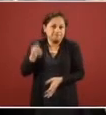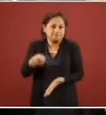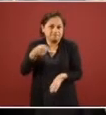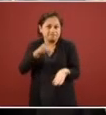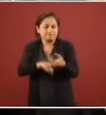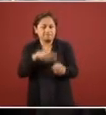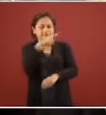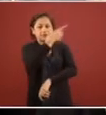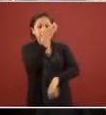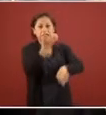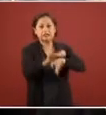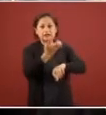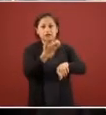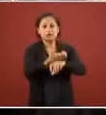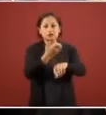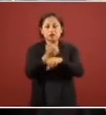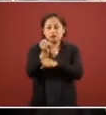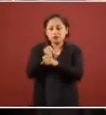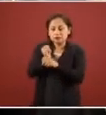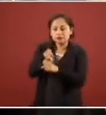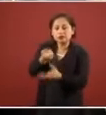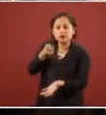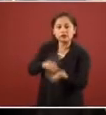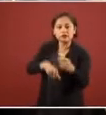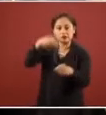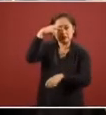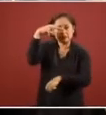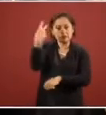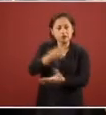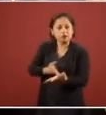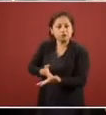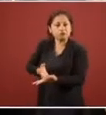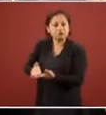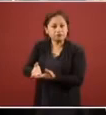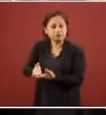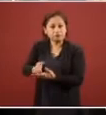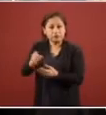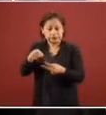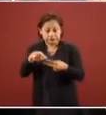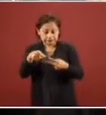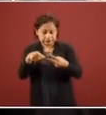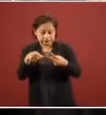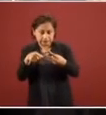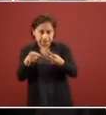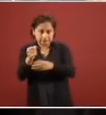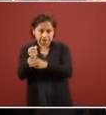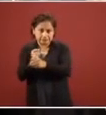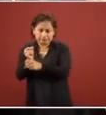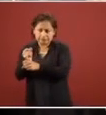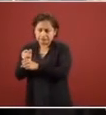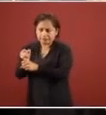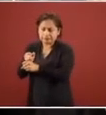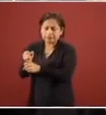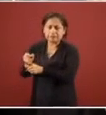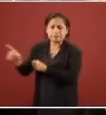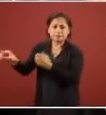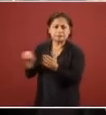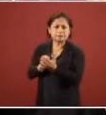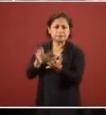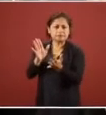país que revelaban todo eso. Es bastante lo que se revelaron en esos miles de